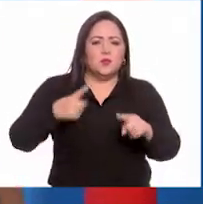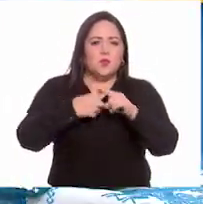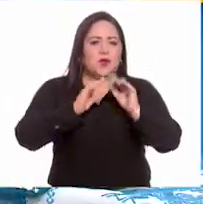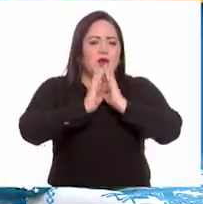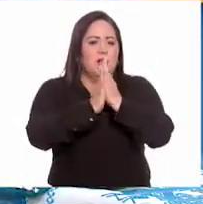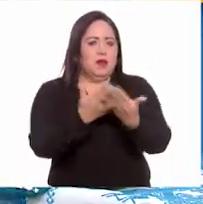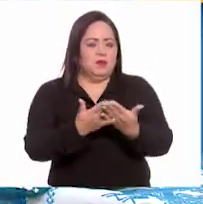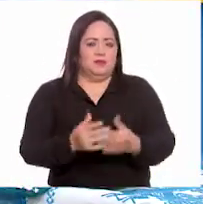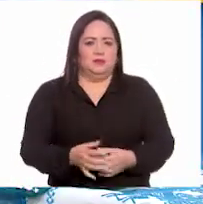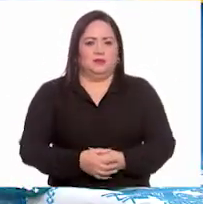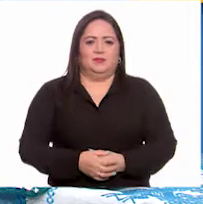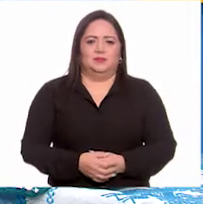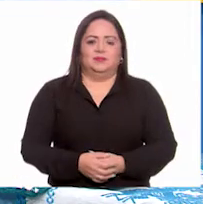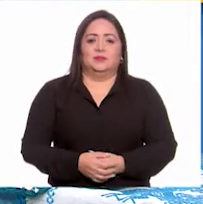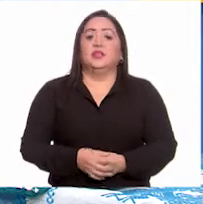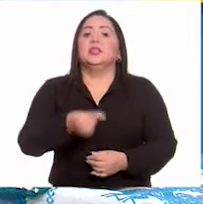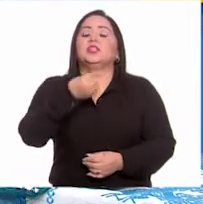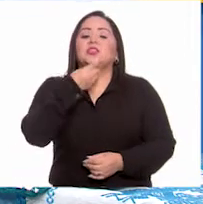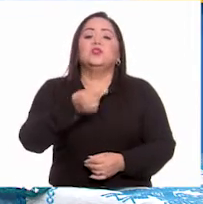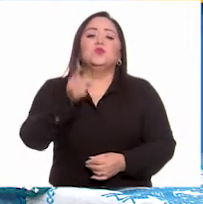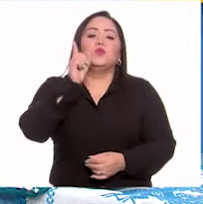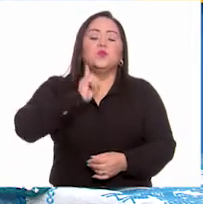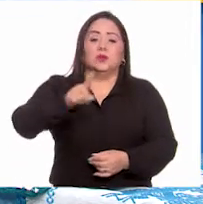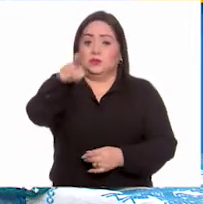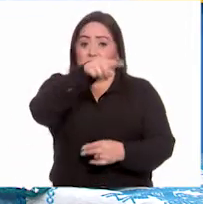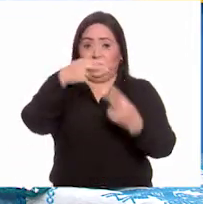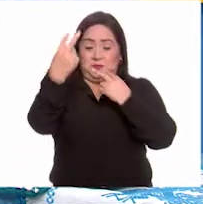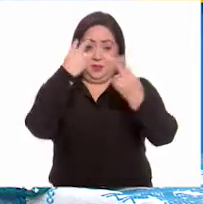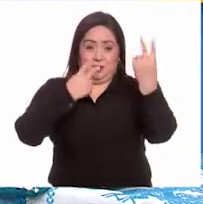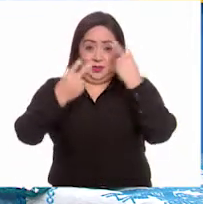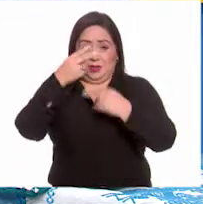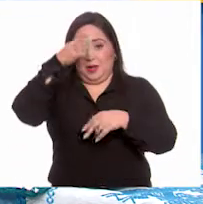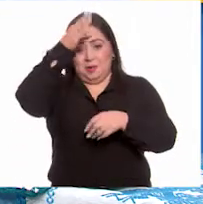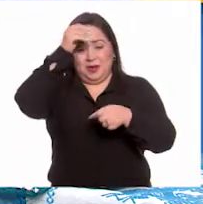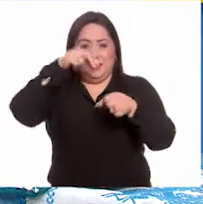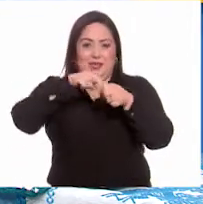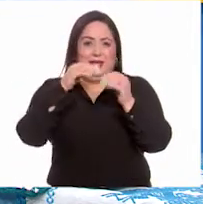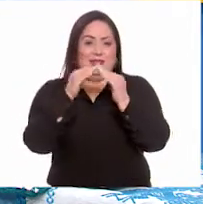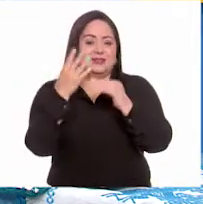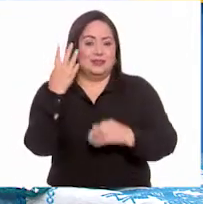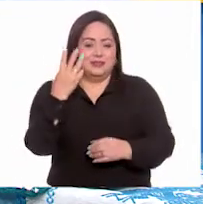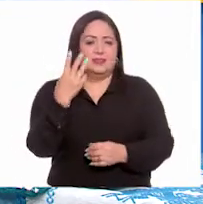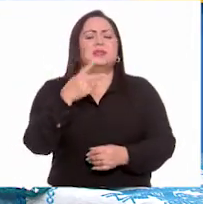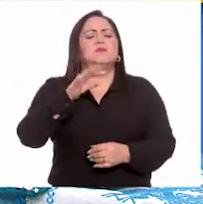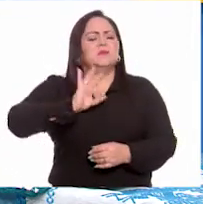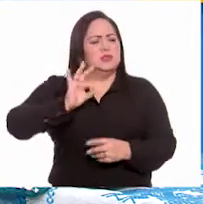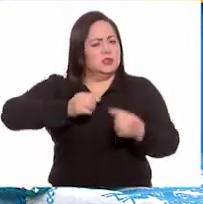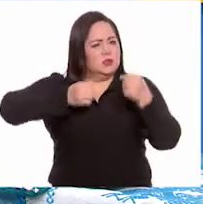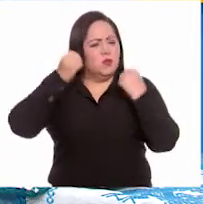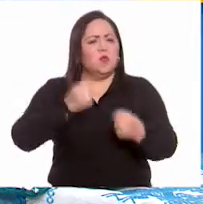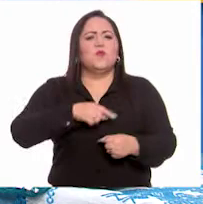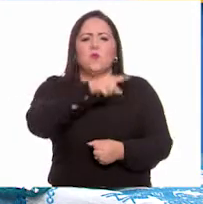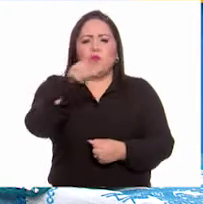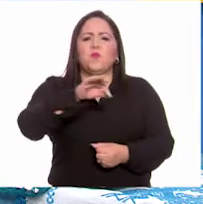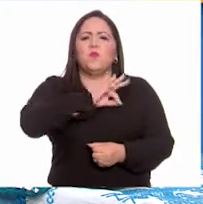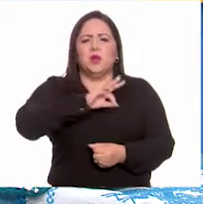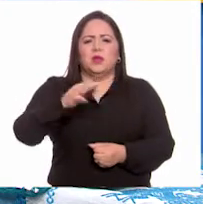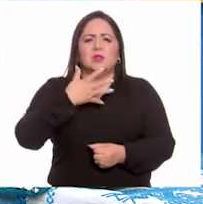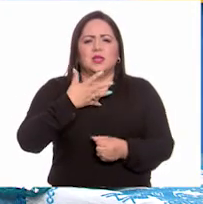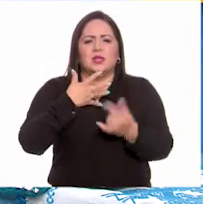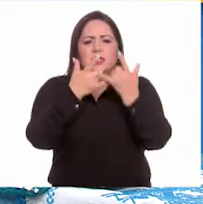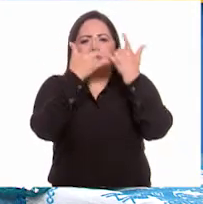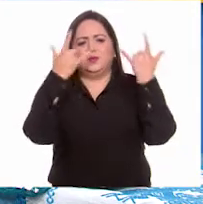libros. Las niñas y niños que nos ven en Aprende en Casa 3 seguramente también tienen una